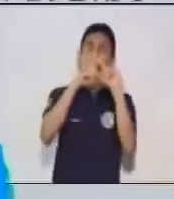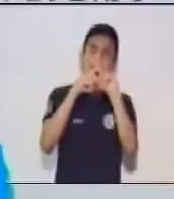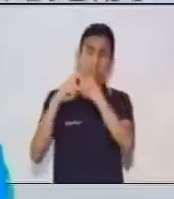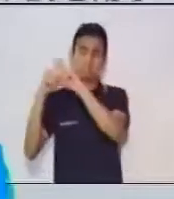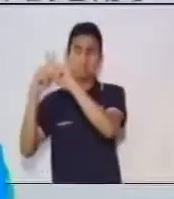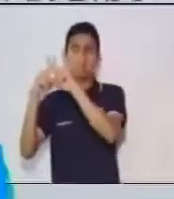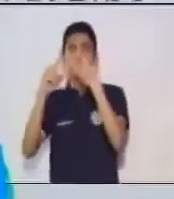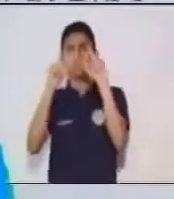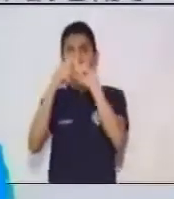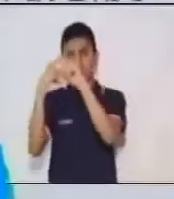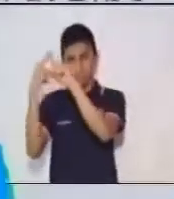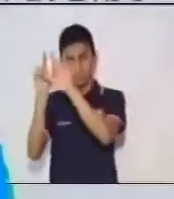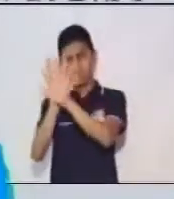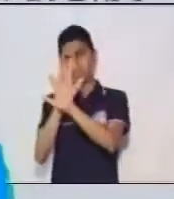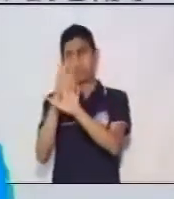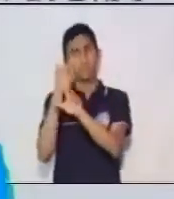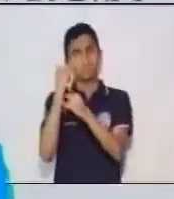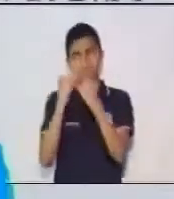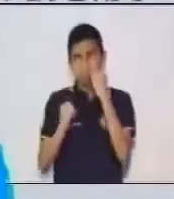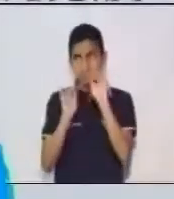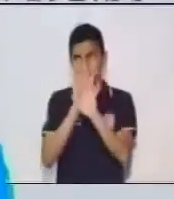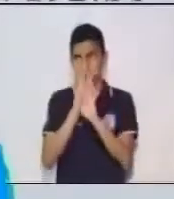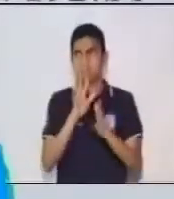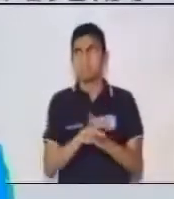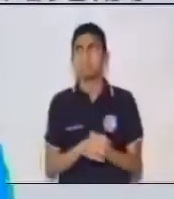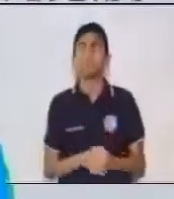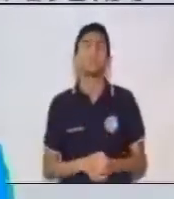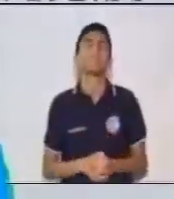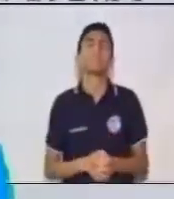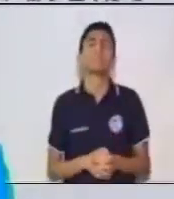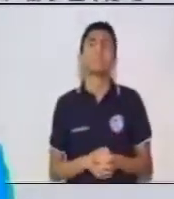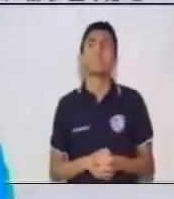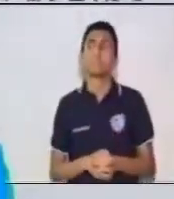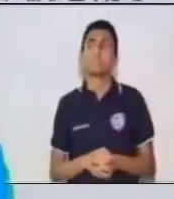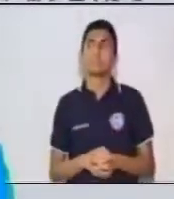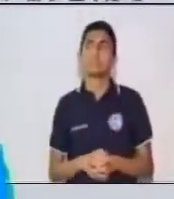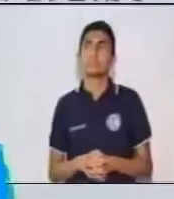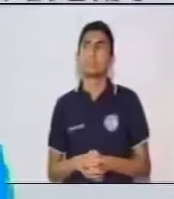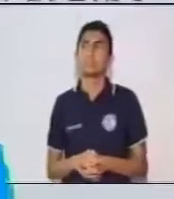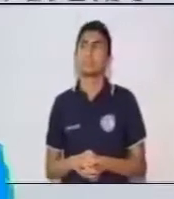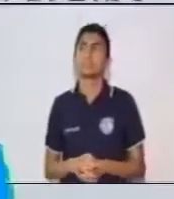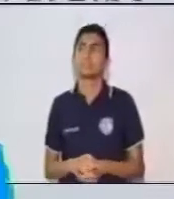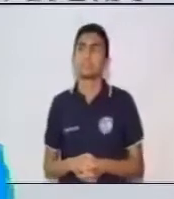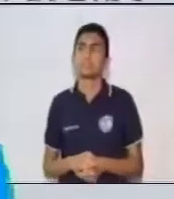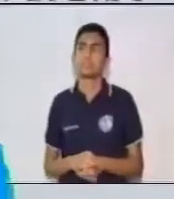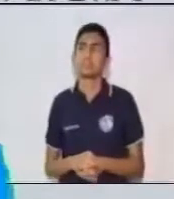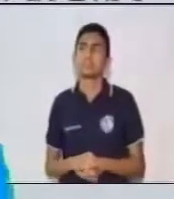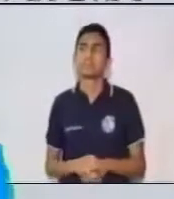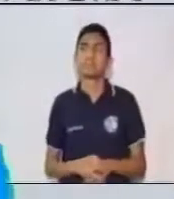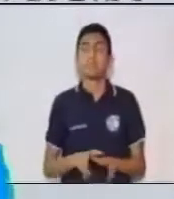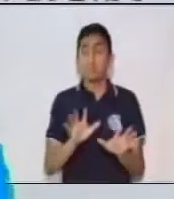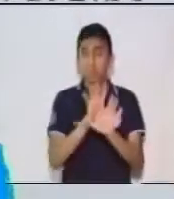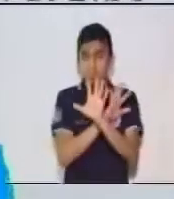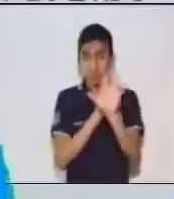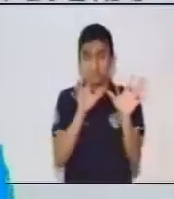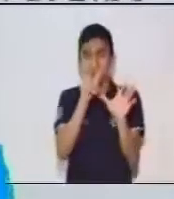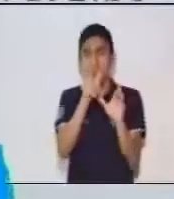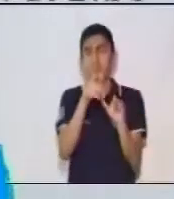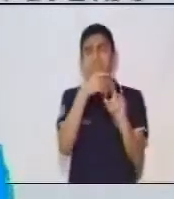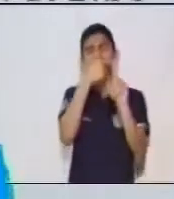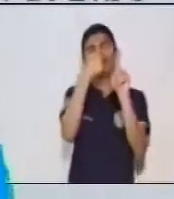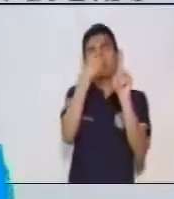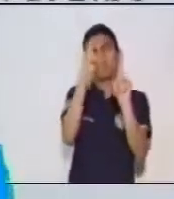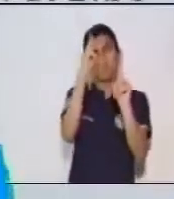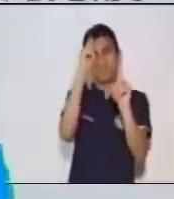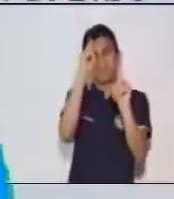X por x. La raíz cuadrada de x cuadrado es x y la colocamos en ambos paréntesis. Luego el signo